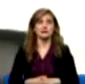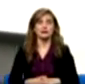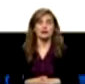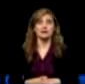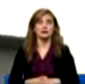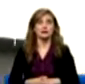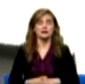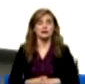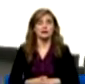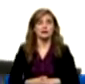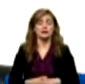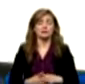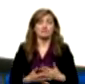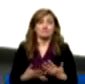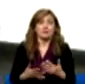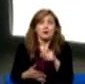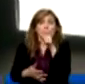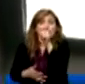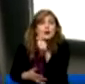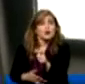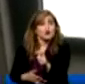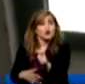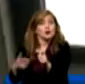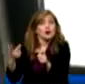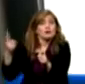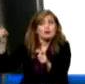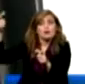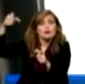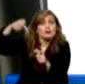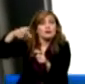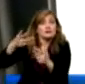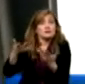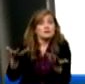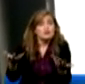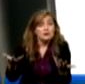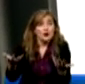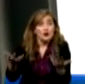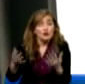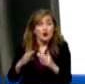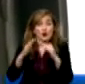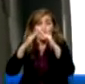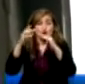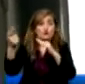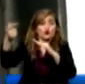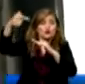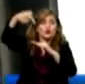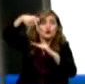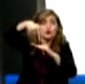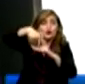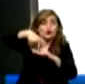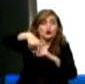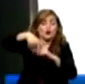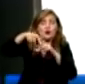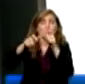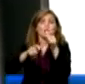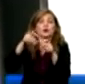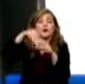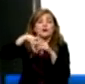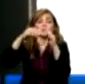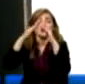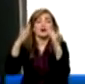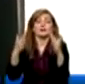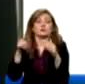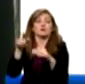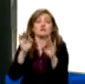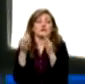Pudo haber sido algo fatal si de pronto caía más adentro del techo y habíamos personas de ahí.